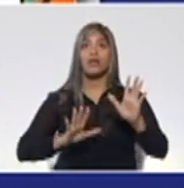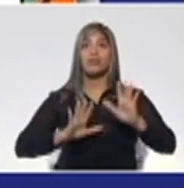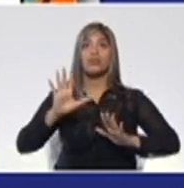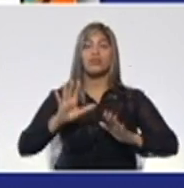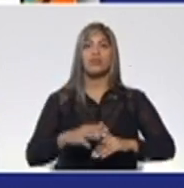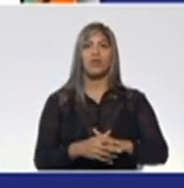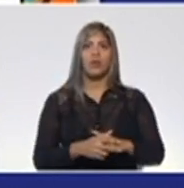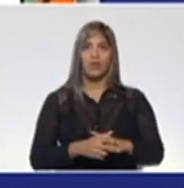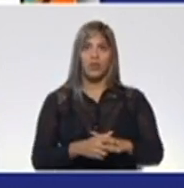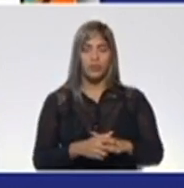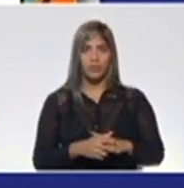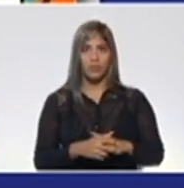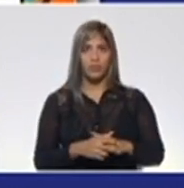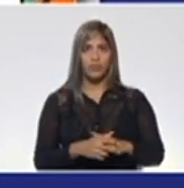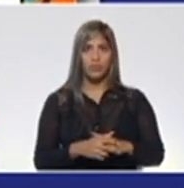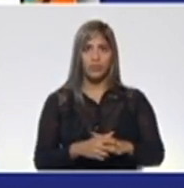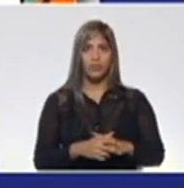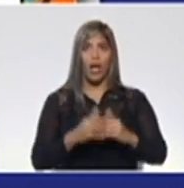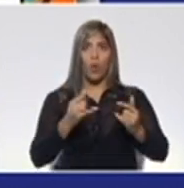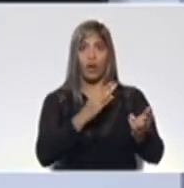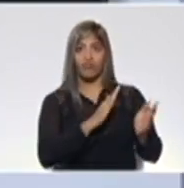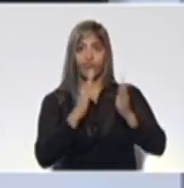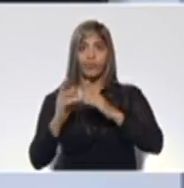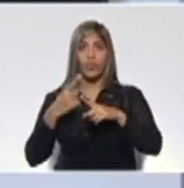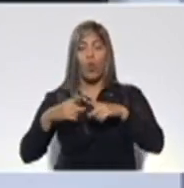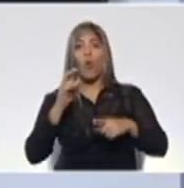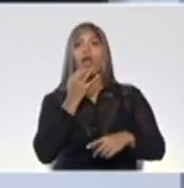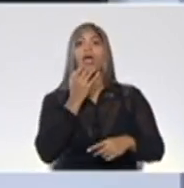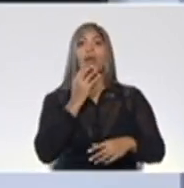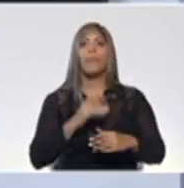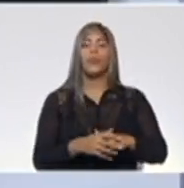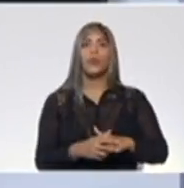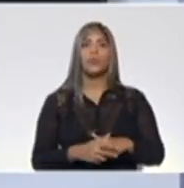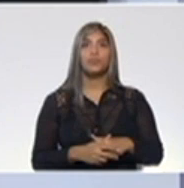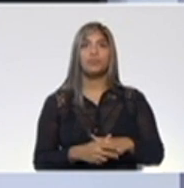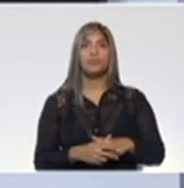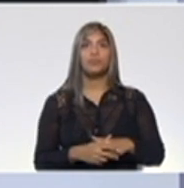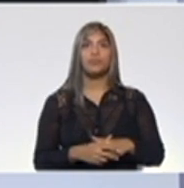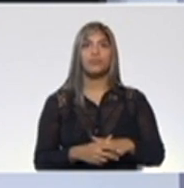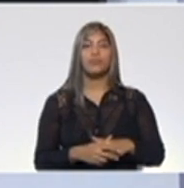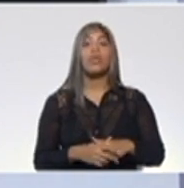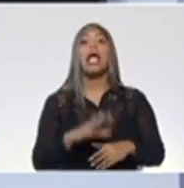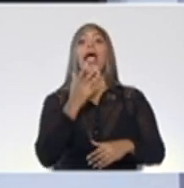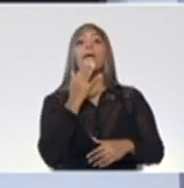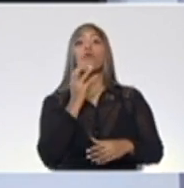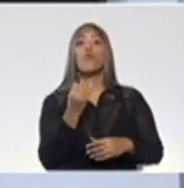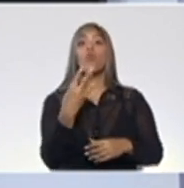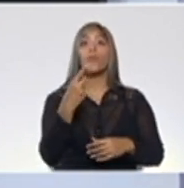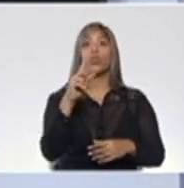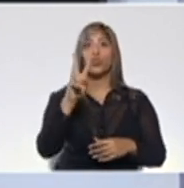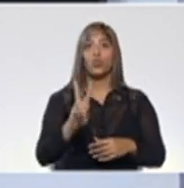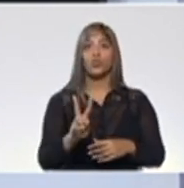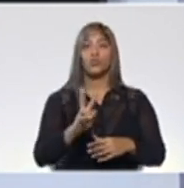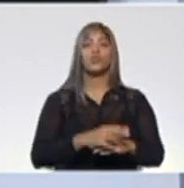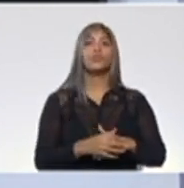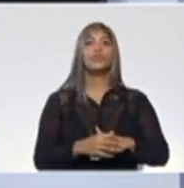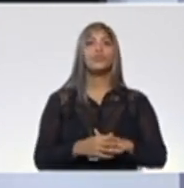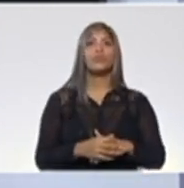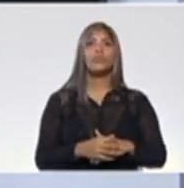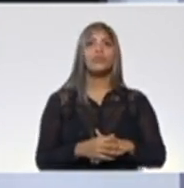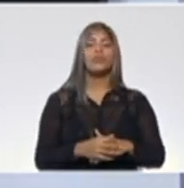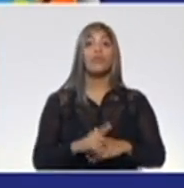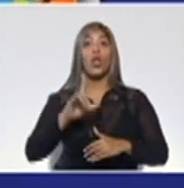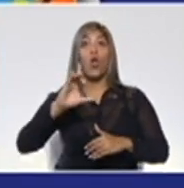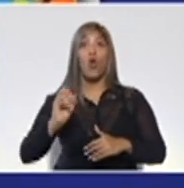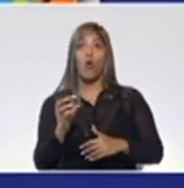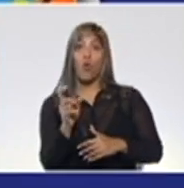15. Pasemos a otro ejemplo. Pasemos a ejemplo 2. Nos encontramos con el